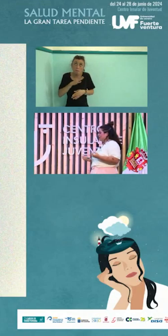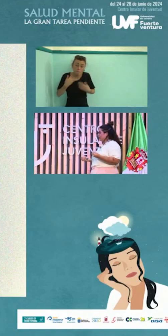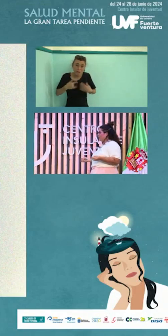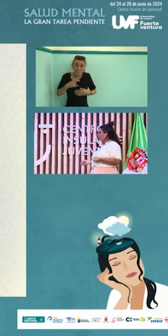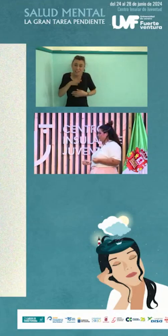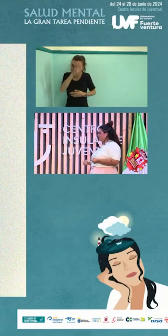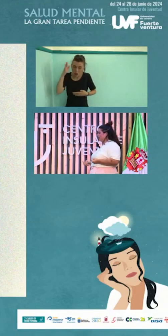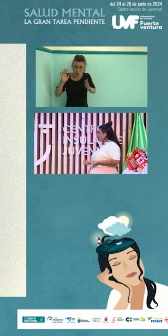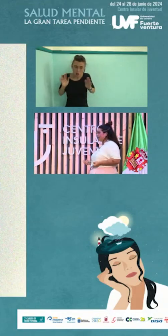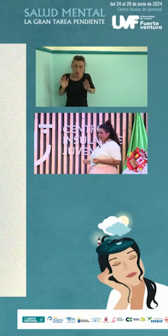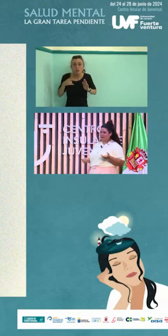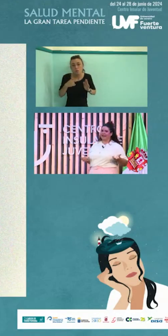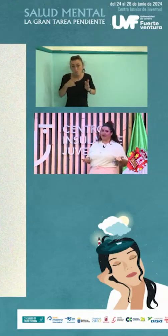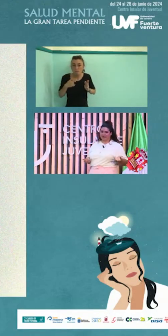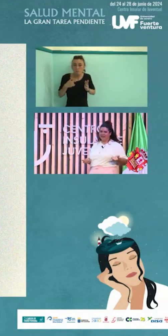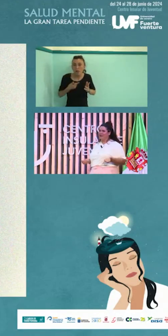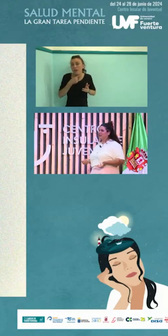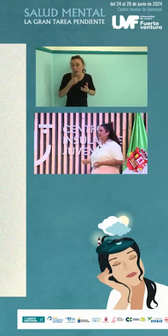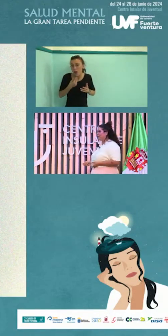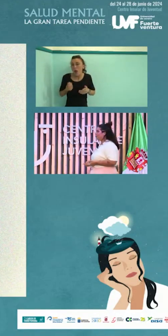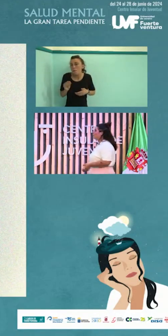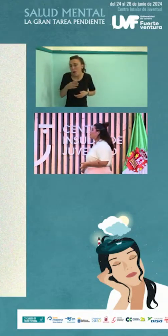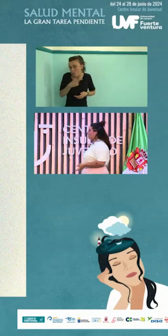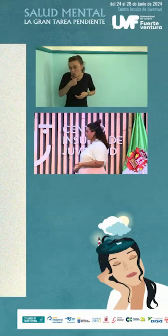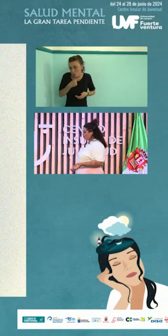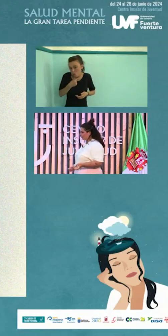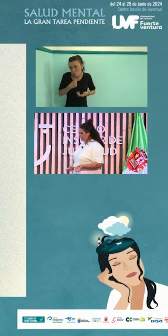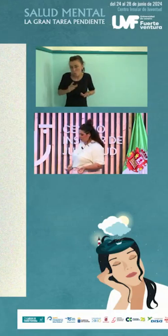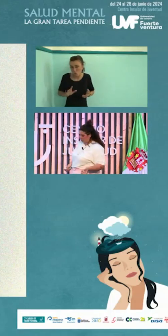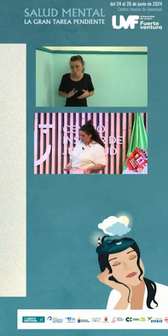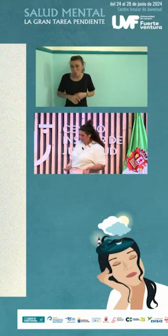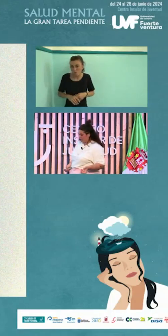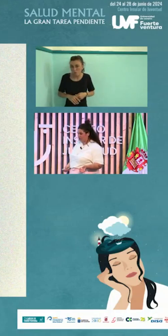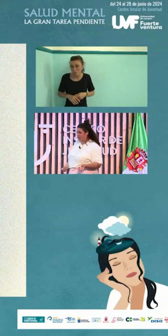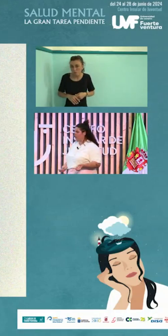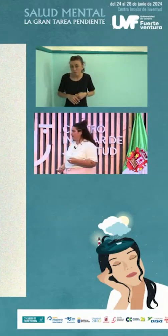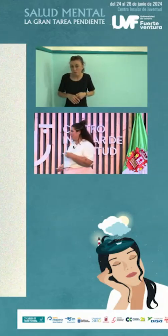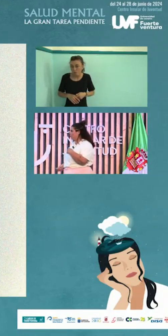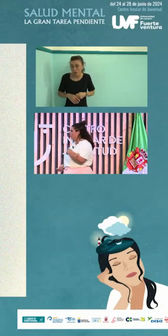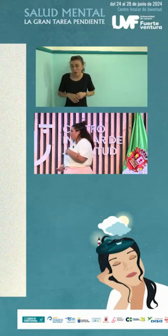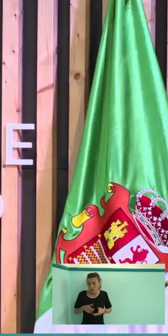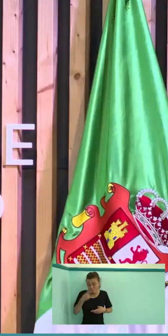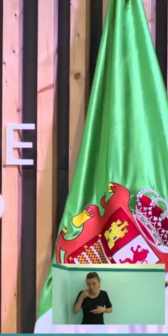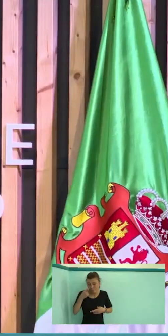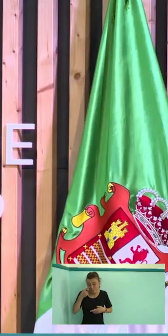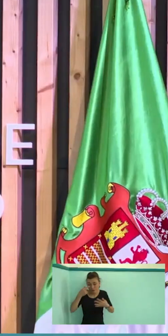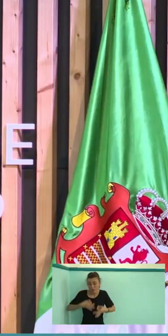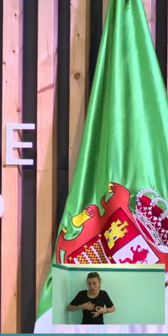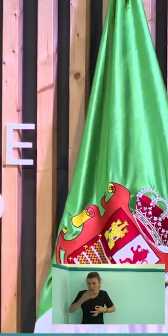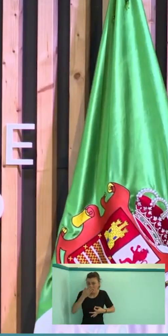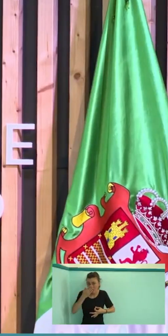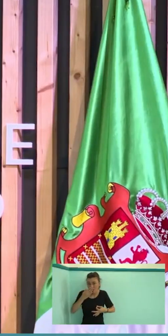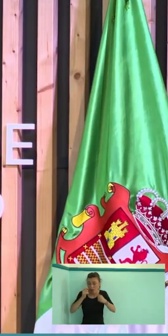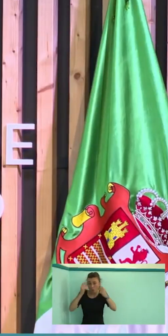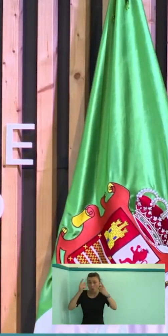gusta meterle ahí un poquito de sal y pimienta pero es realmente grave o sea es realmente muy muy grave darnos cuenta de cómo de manipulados estamos con el tema de la corporalidad y de la belleza y